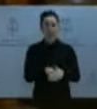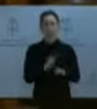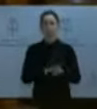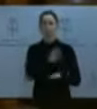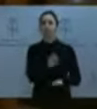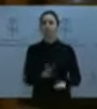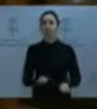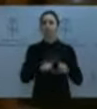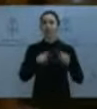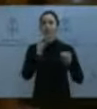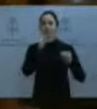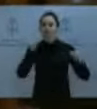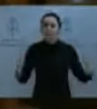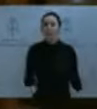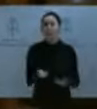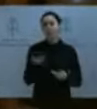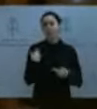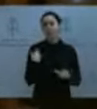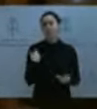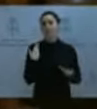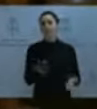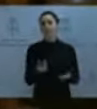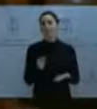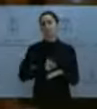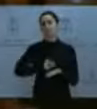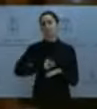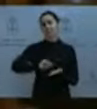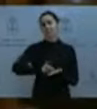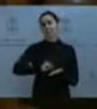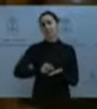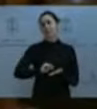el secretario de Estado de Pesca del Ministerio de Agricultura, que